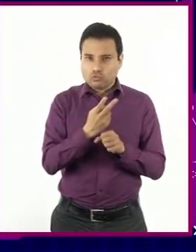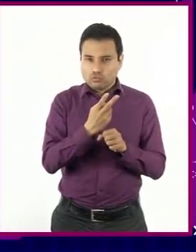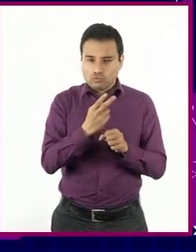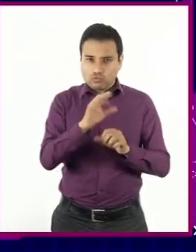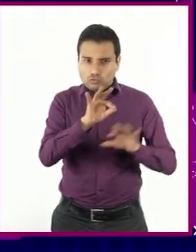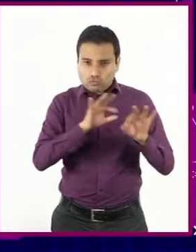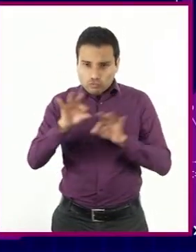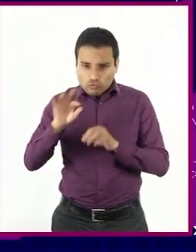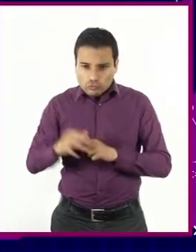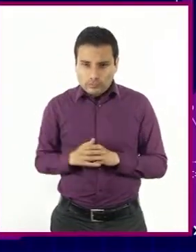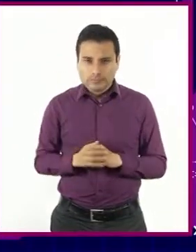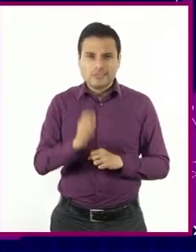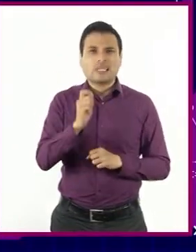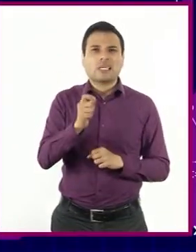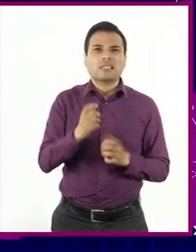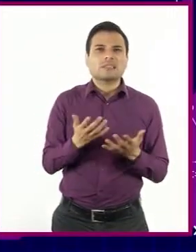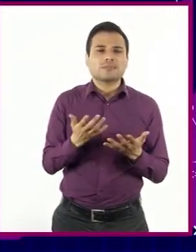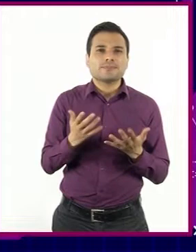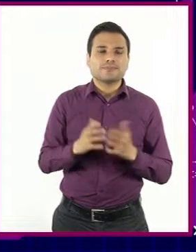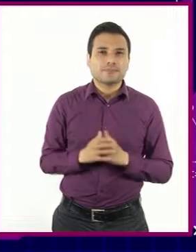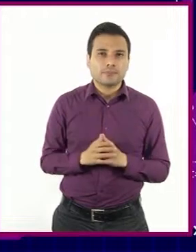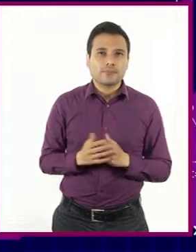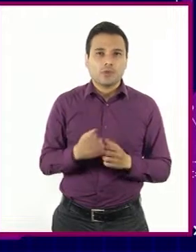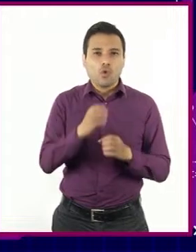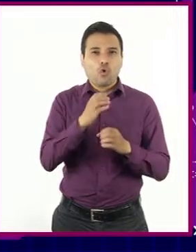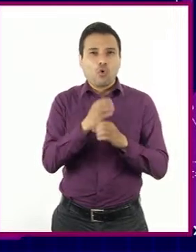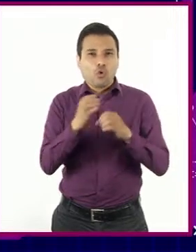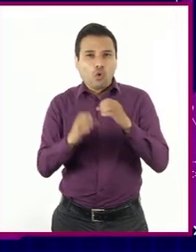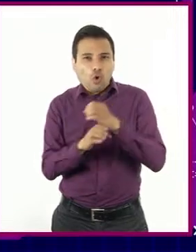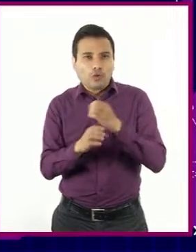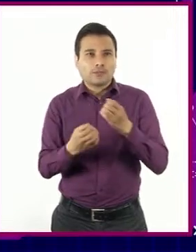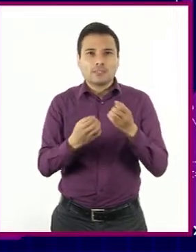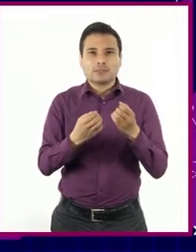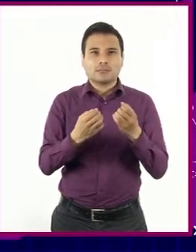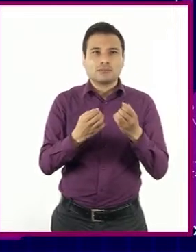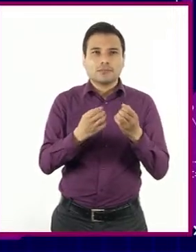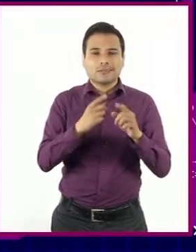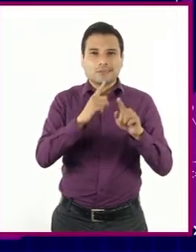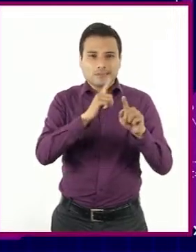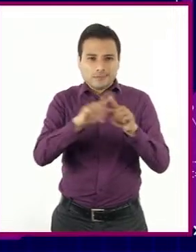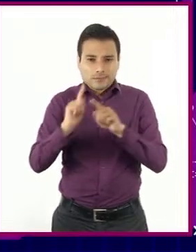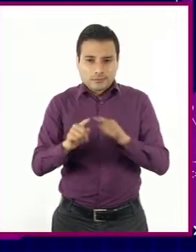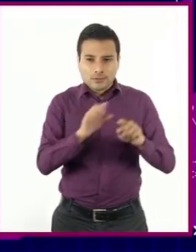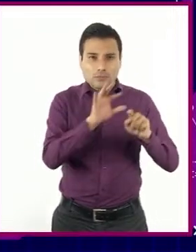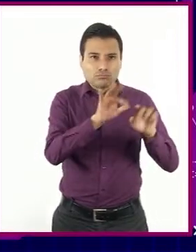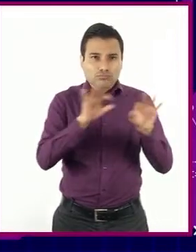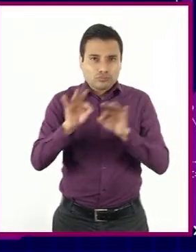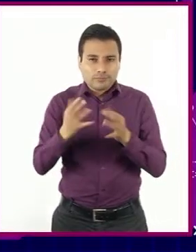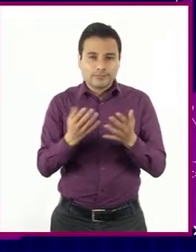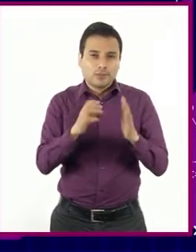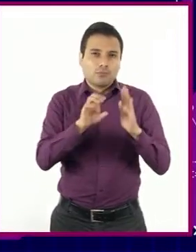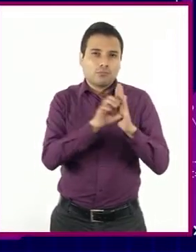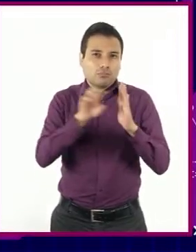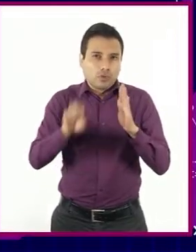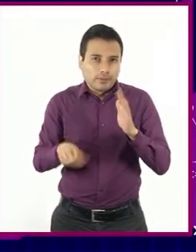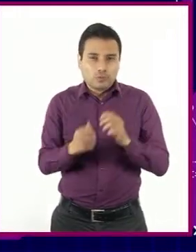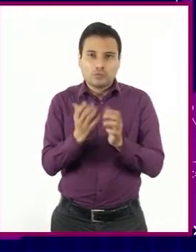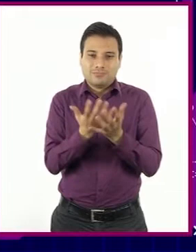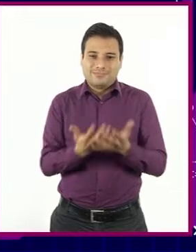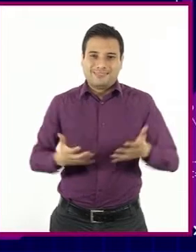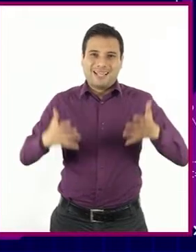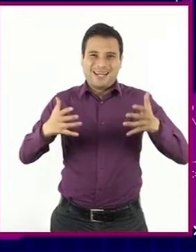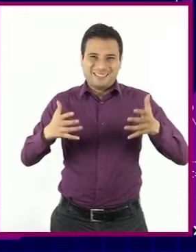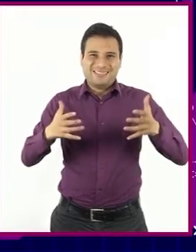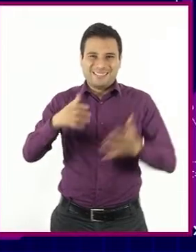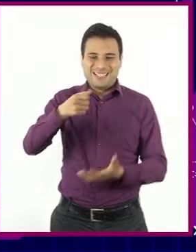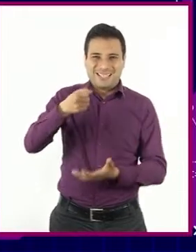Se refiere a la rigurosa selección de los productos que serán considerados para el estudio, como son los de la canasta básica y